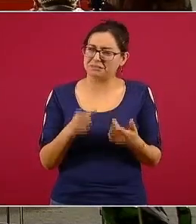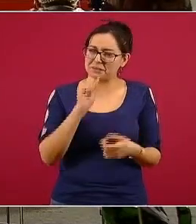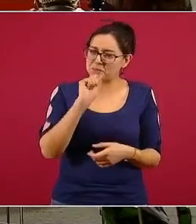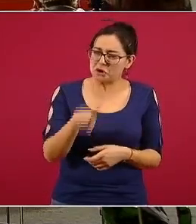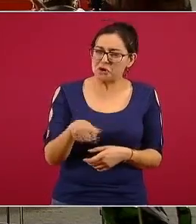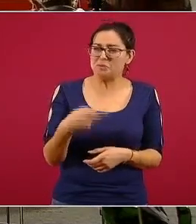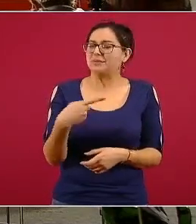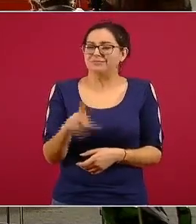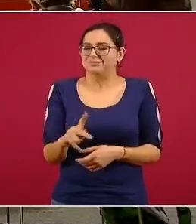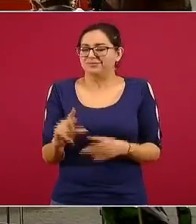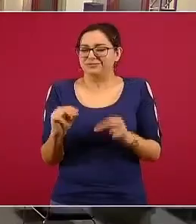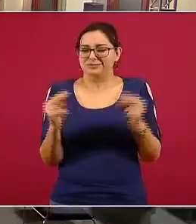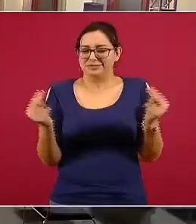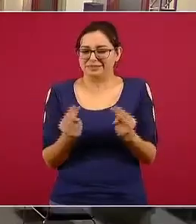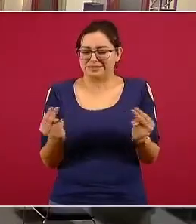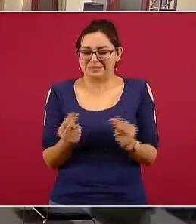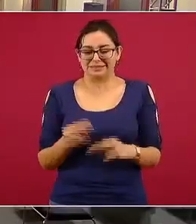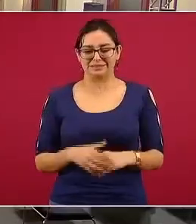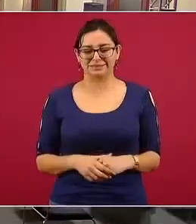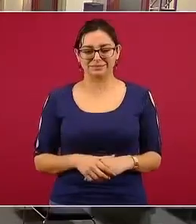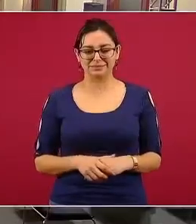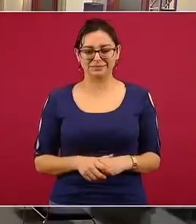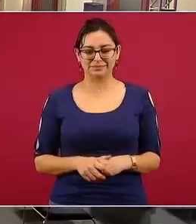hacerlo. Vamos ahí.